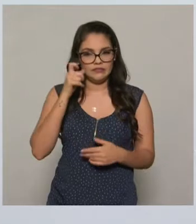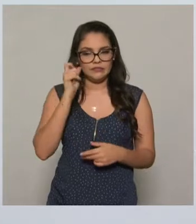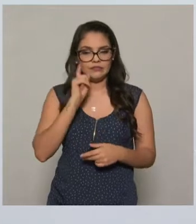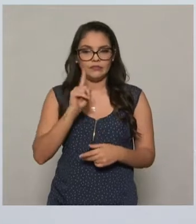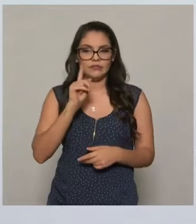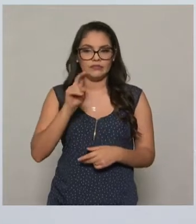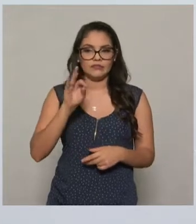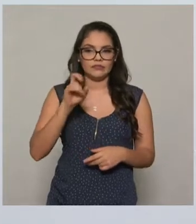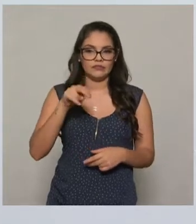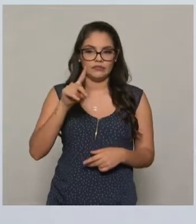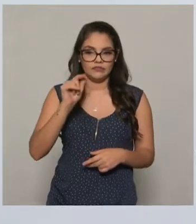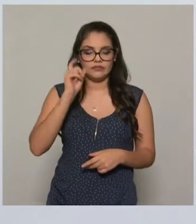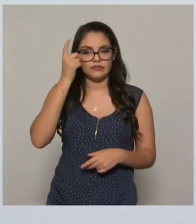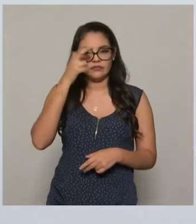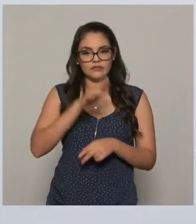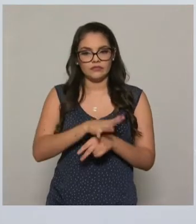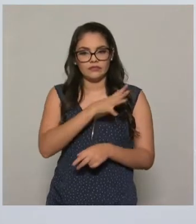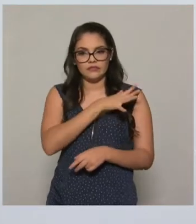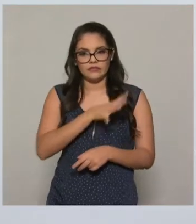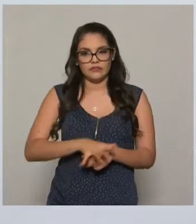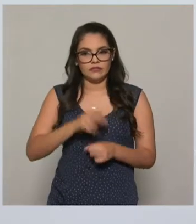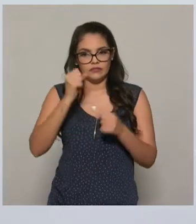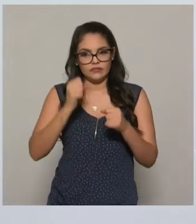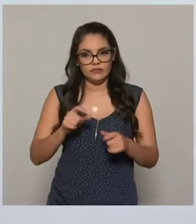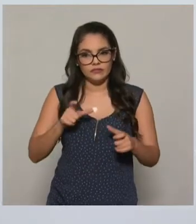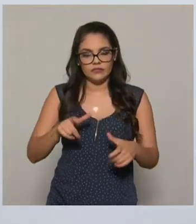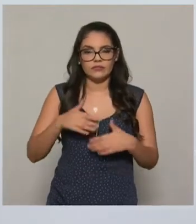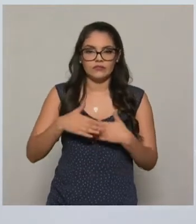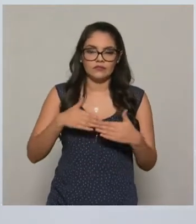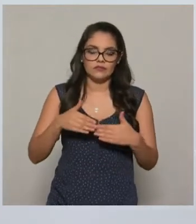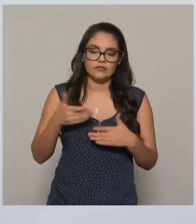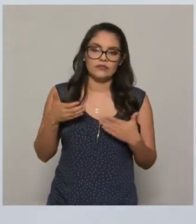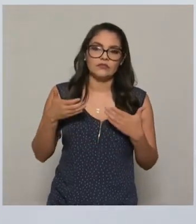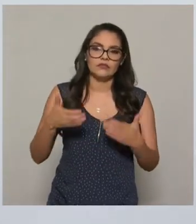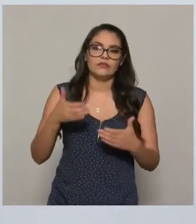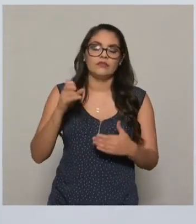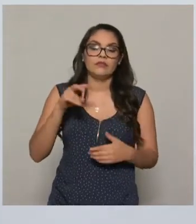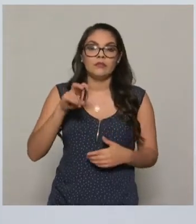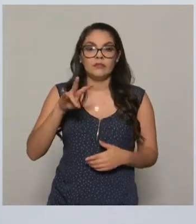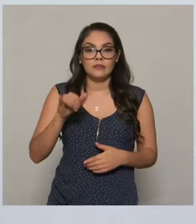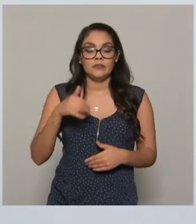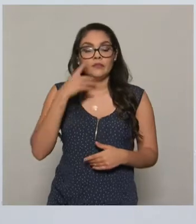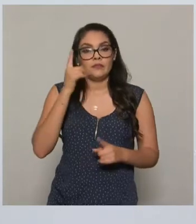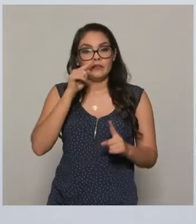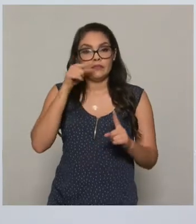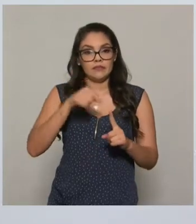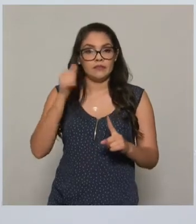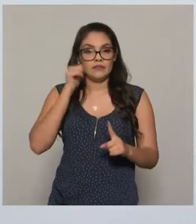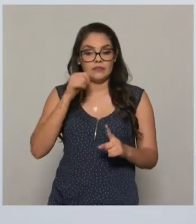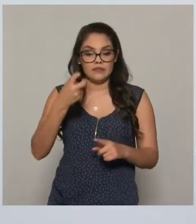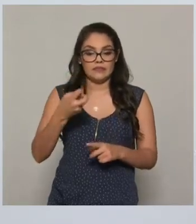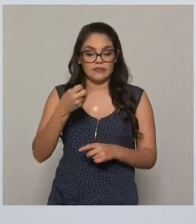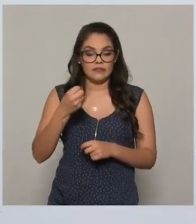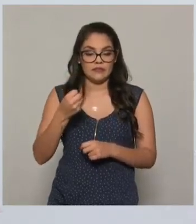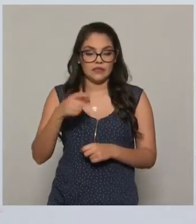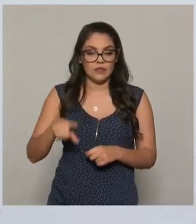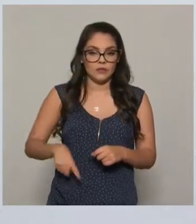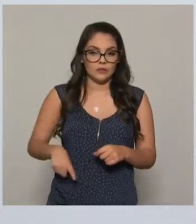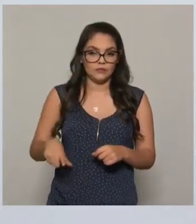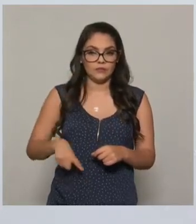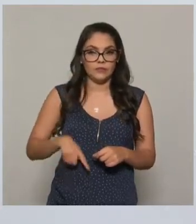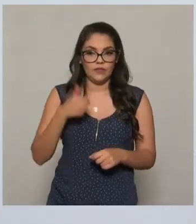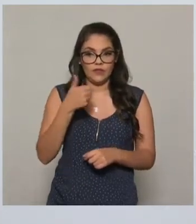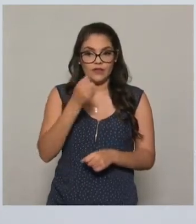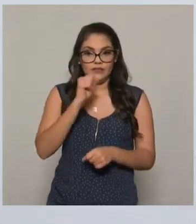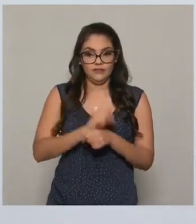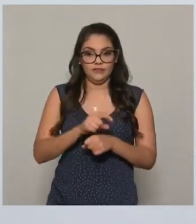Fernanda Rivera, la directora general de Seguridad Vial de la CEMOVI, quien nos comentó que la meta sexenal de la jefa de gobierno Claudia